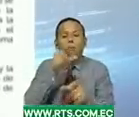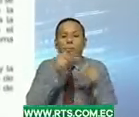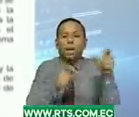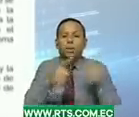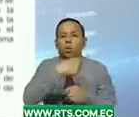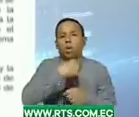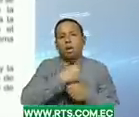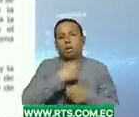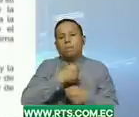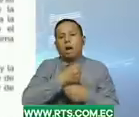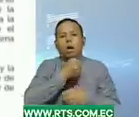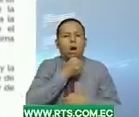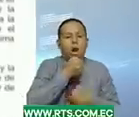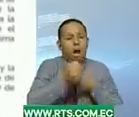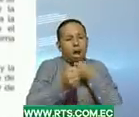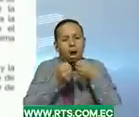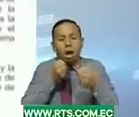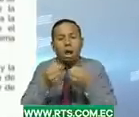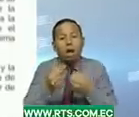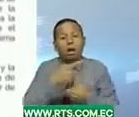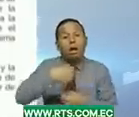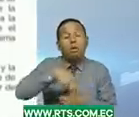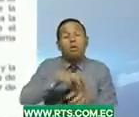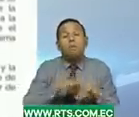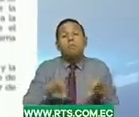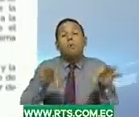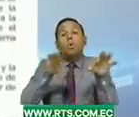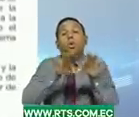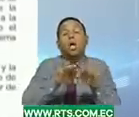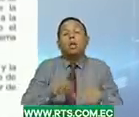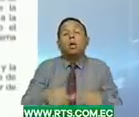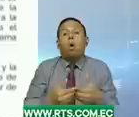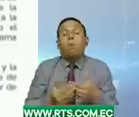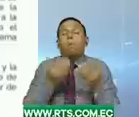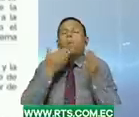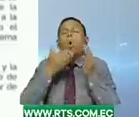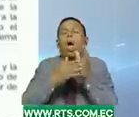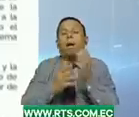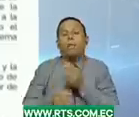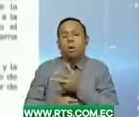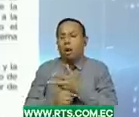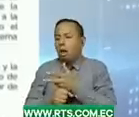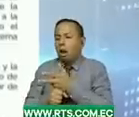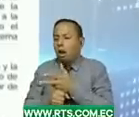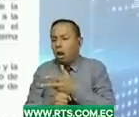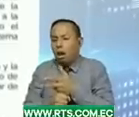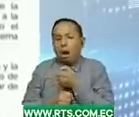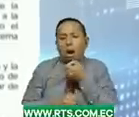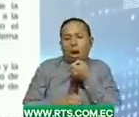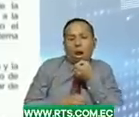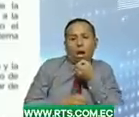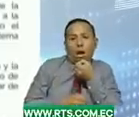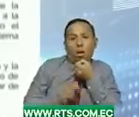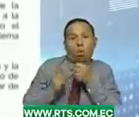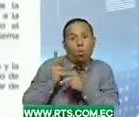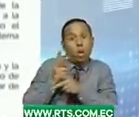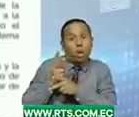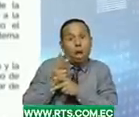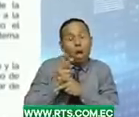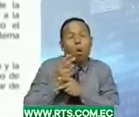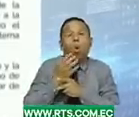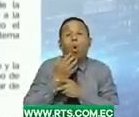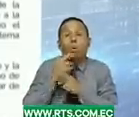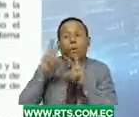y trabajadores de la comunicación en el momento de una cobertura periodística, en el contexto judicial, así